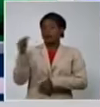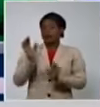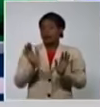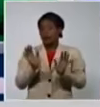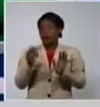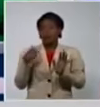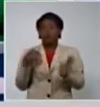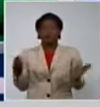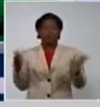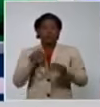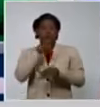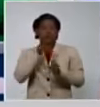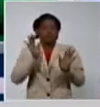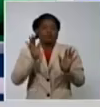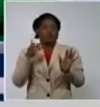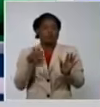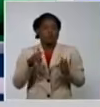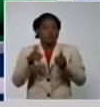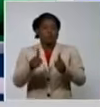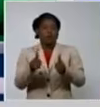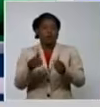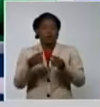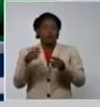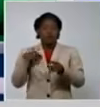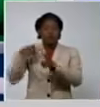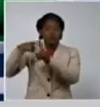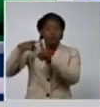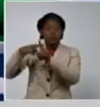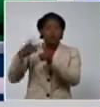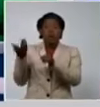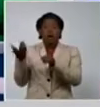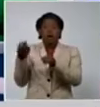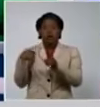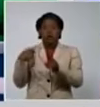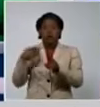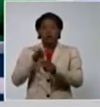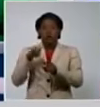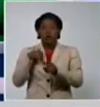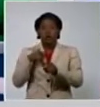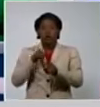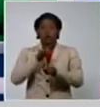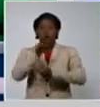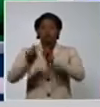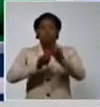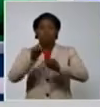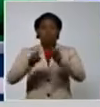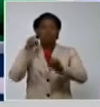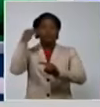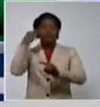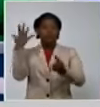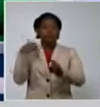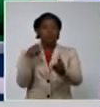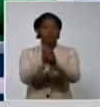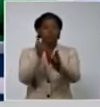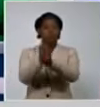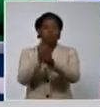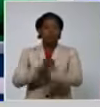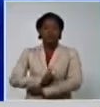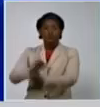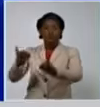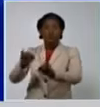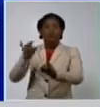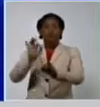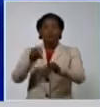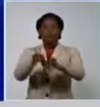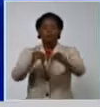ser. Si eres positivo, pasas a ser contacto de caso positivo. Es el protocolo que está establecido en nuestro país.